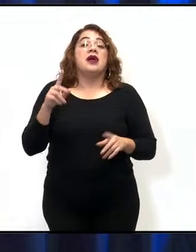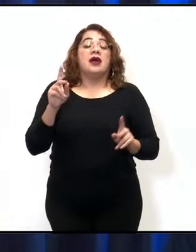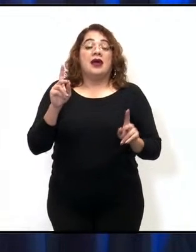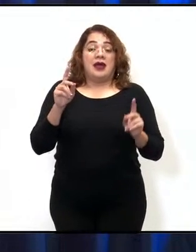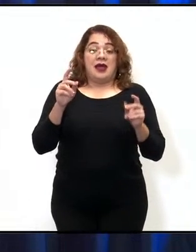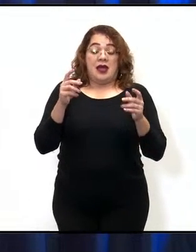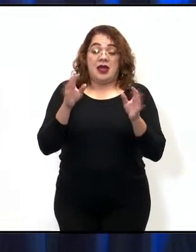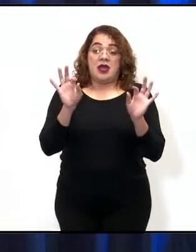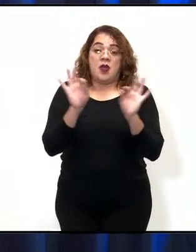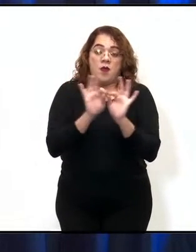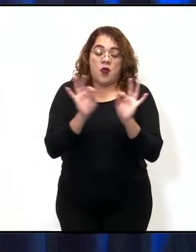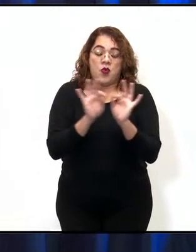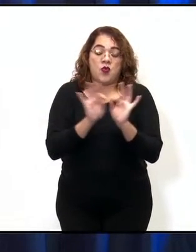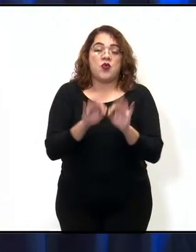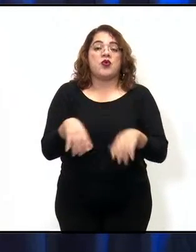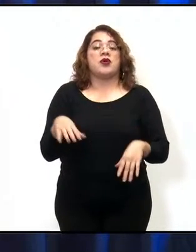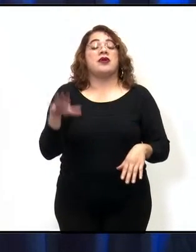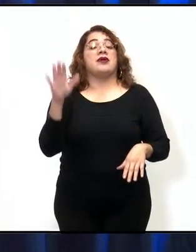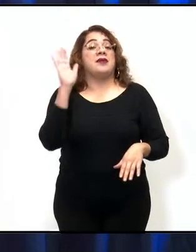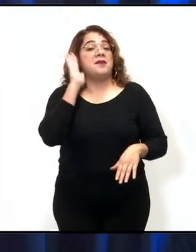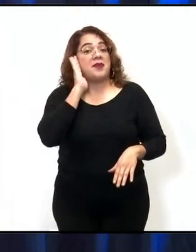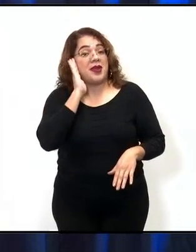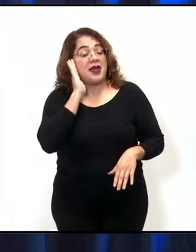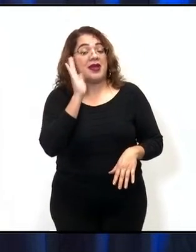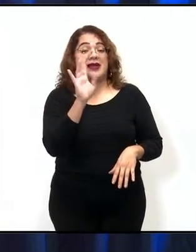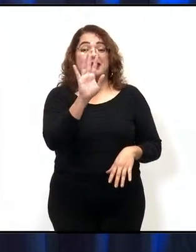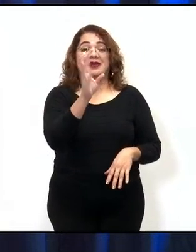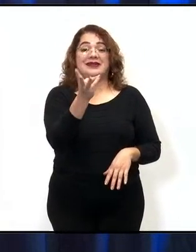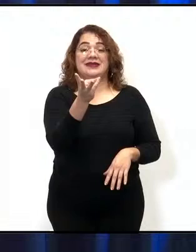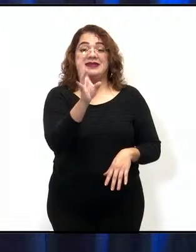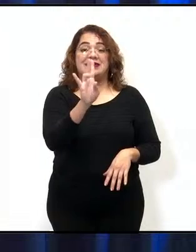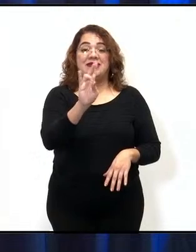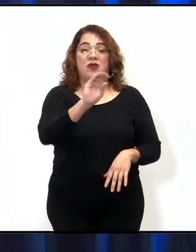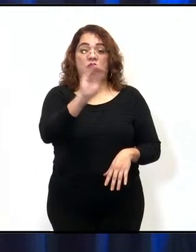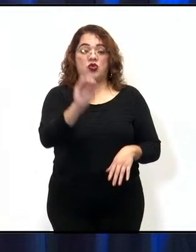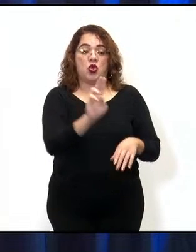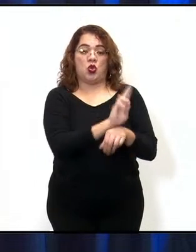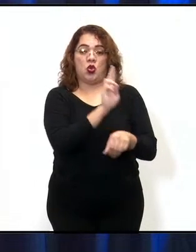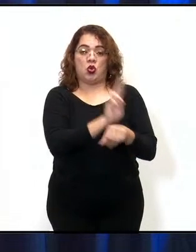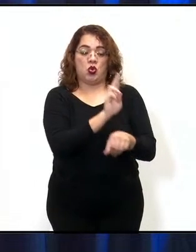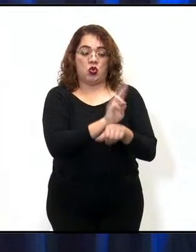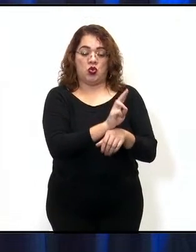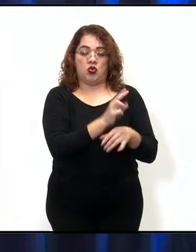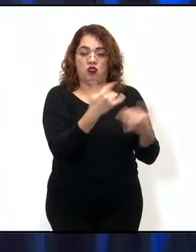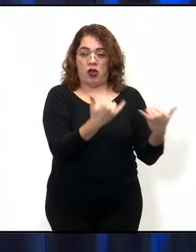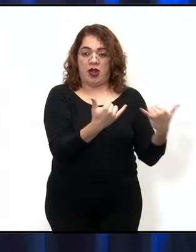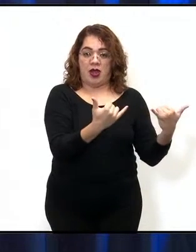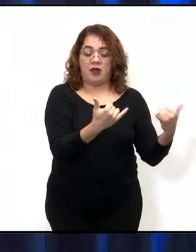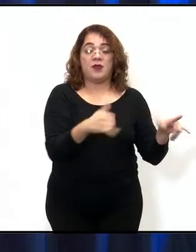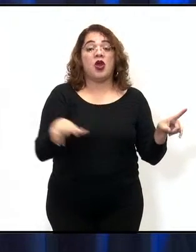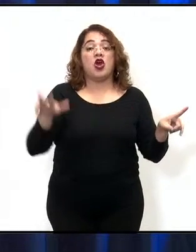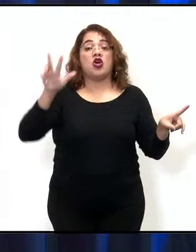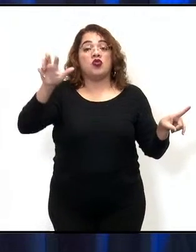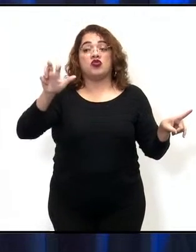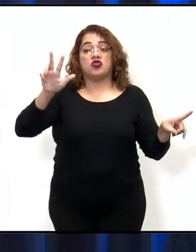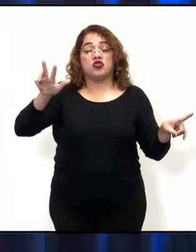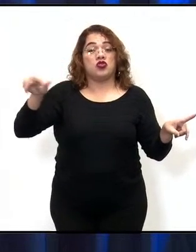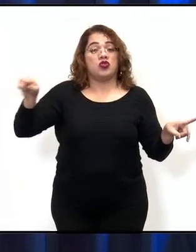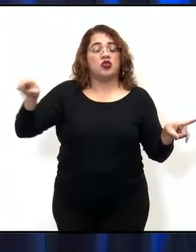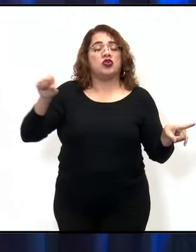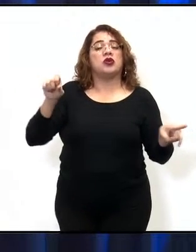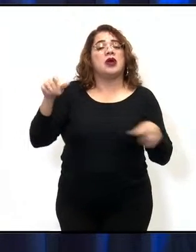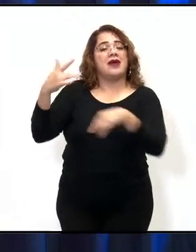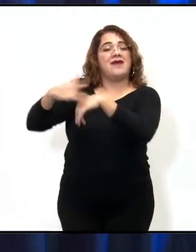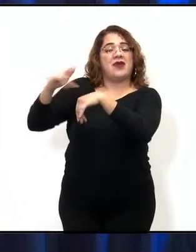personal. Nuestro uso general de camillas es de 67% y tenemos 333 camas